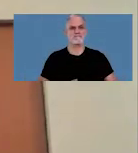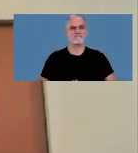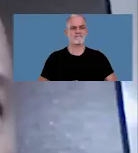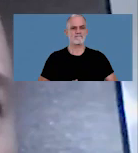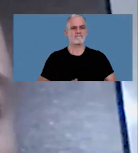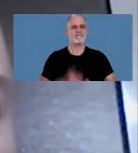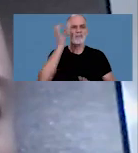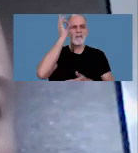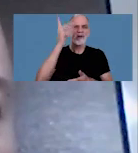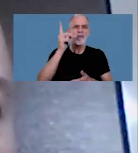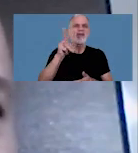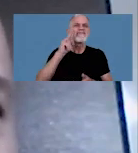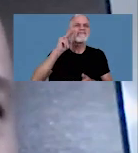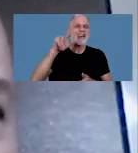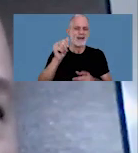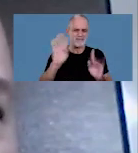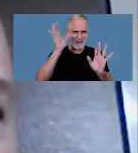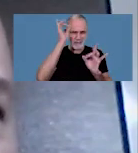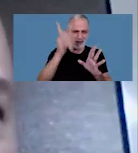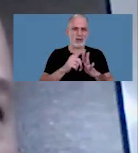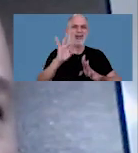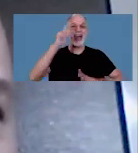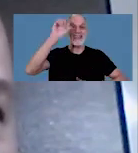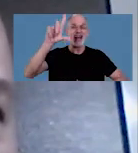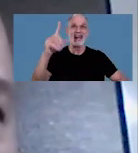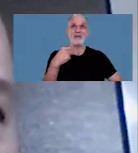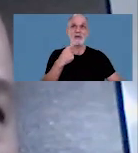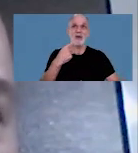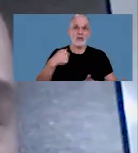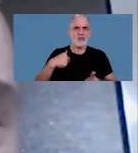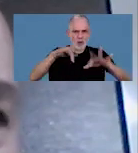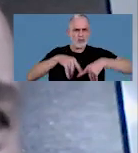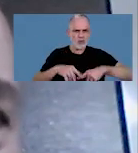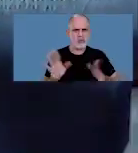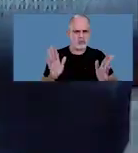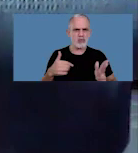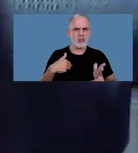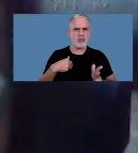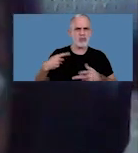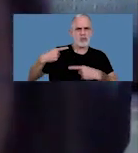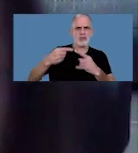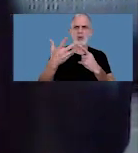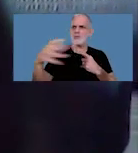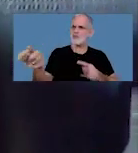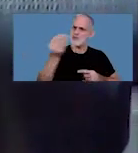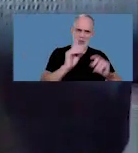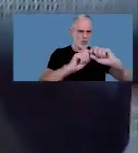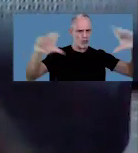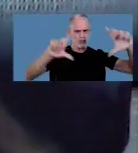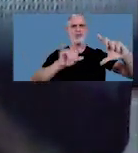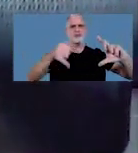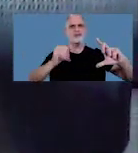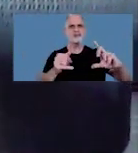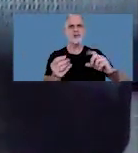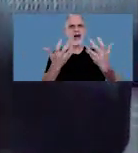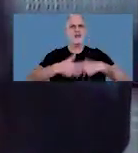Perdón, Acá Viviana, yo hice ganancias y bienes personales y a mí me trajo la ¿Te trajo las RG retenciones? 4815, sí. Ahí